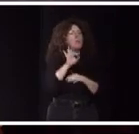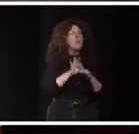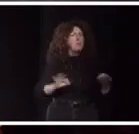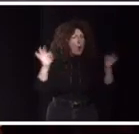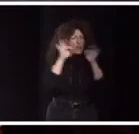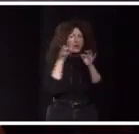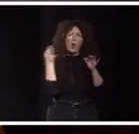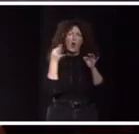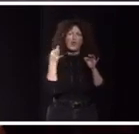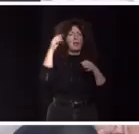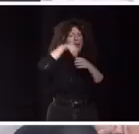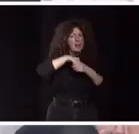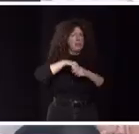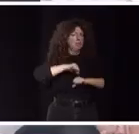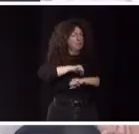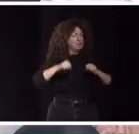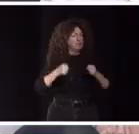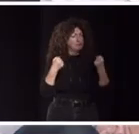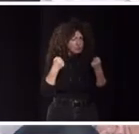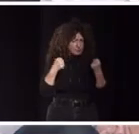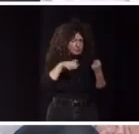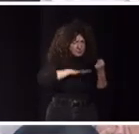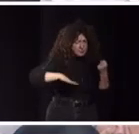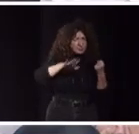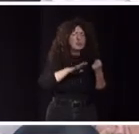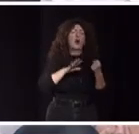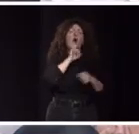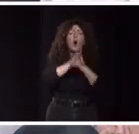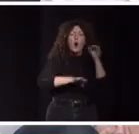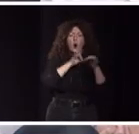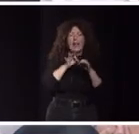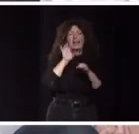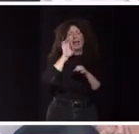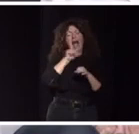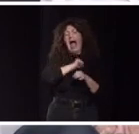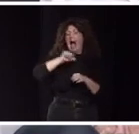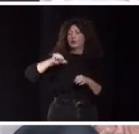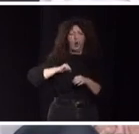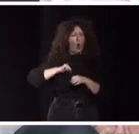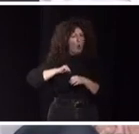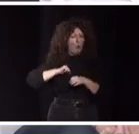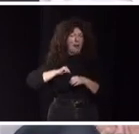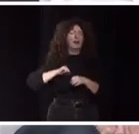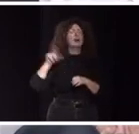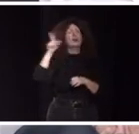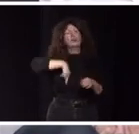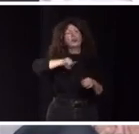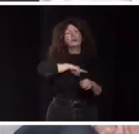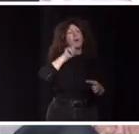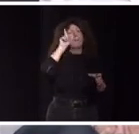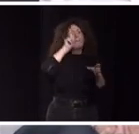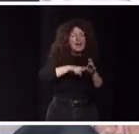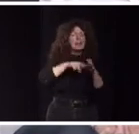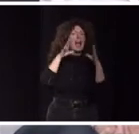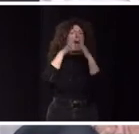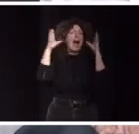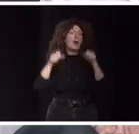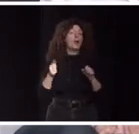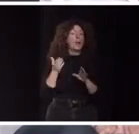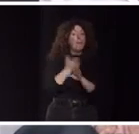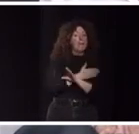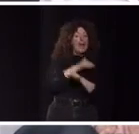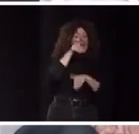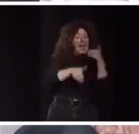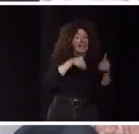que fortalecerse como organización política autónoma y que solo vamos a participar de acuerdos preelectorales cuando